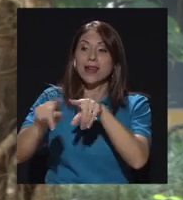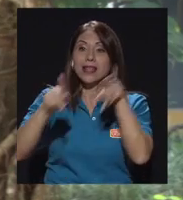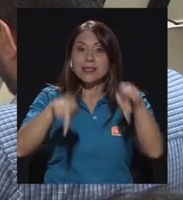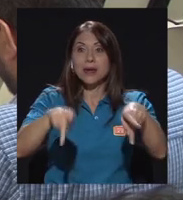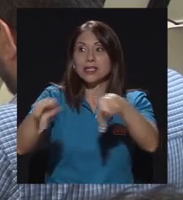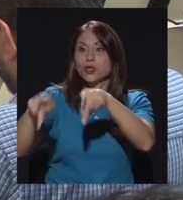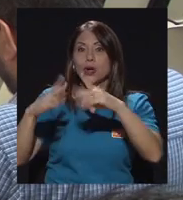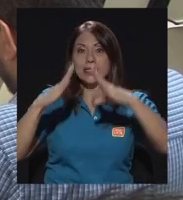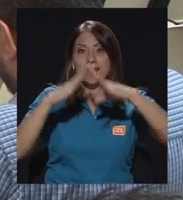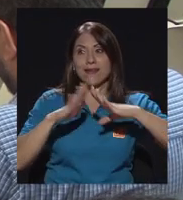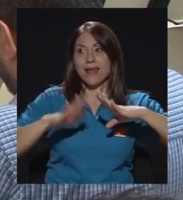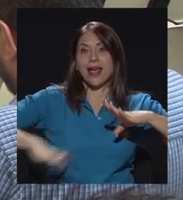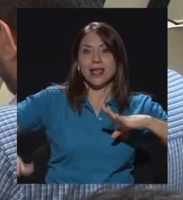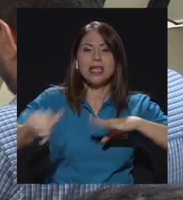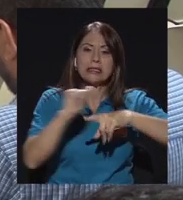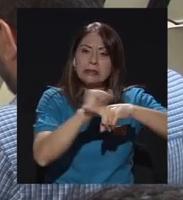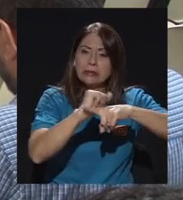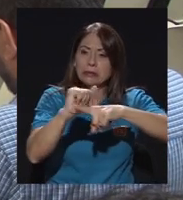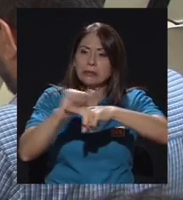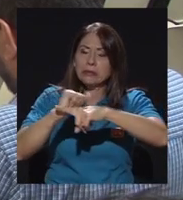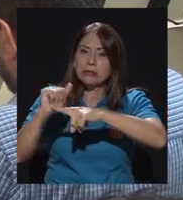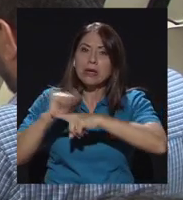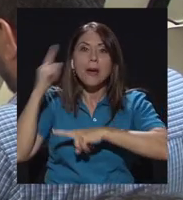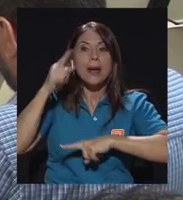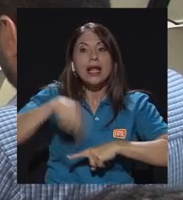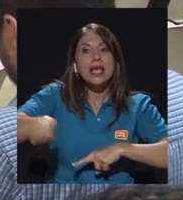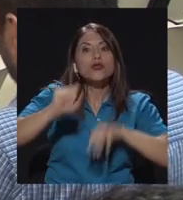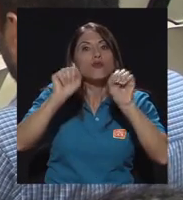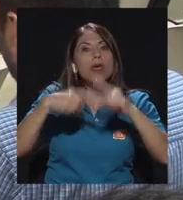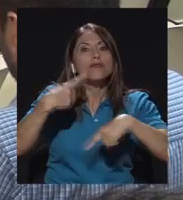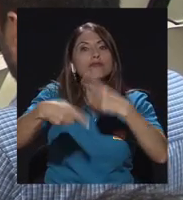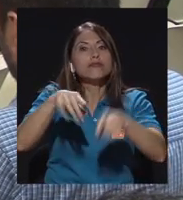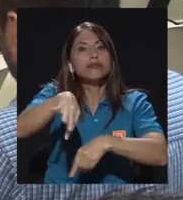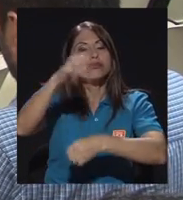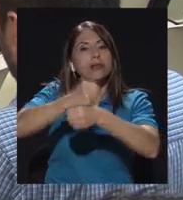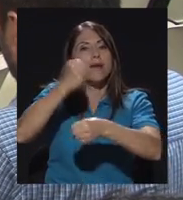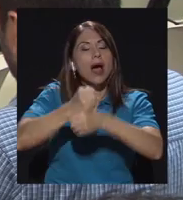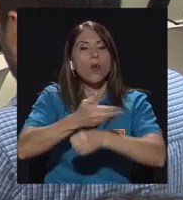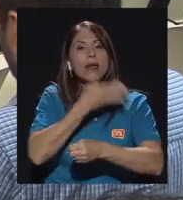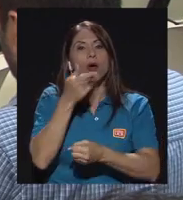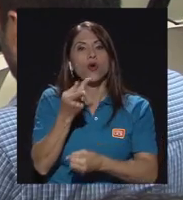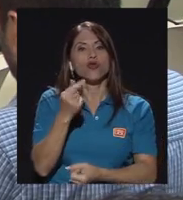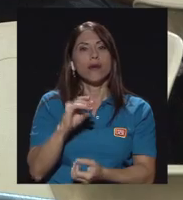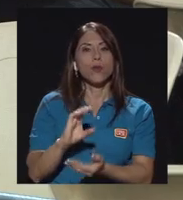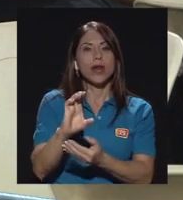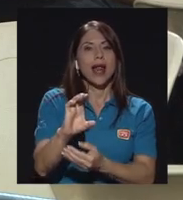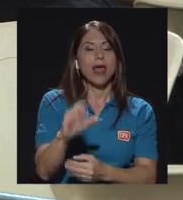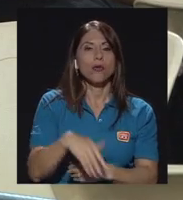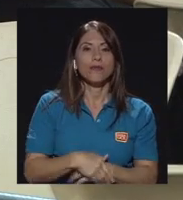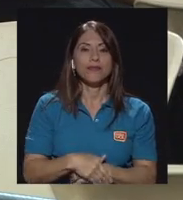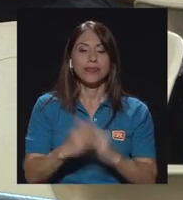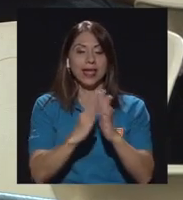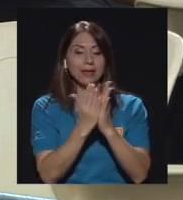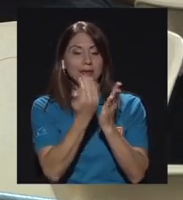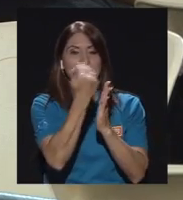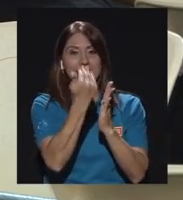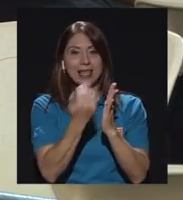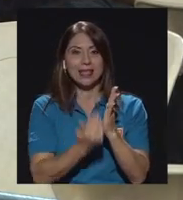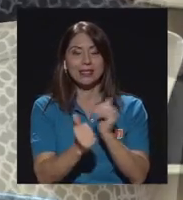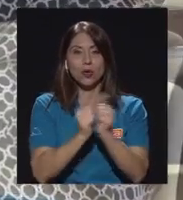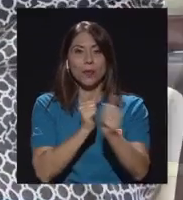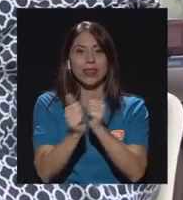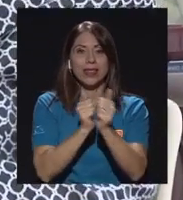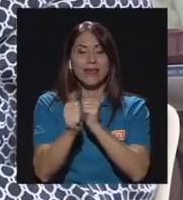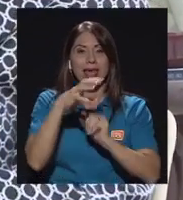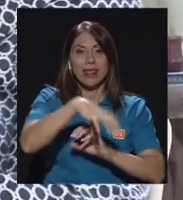comunidad con el fin de poder insertarlas en fuentes laborales y que tengan un trabajo mejor remunerado. El Índice de Competitividad